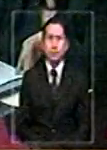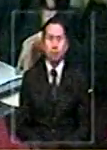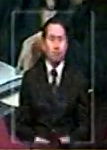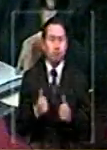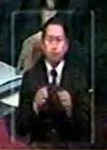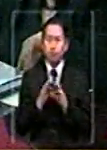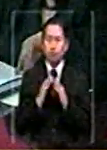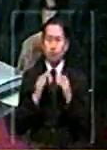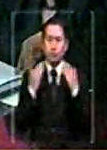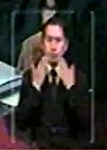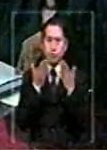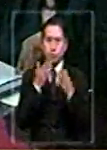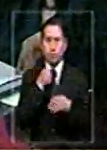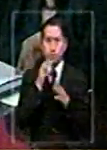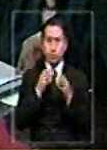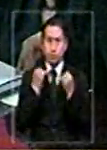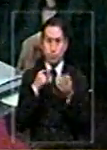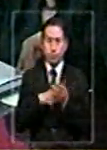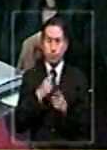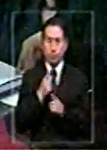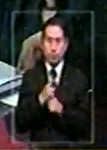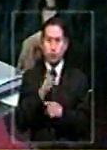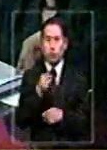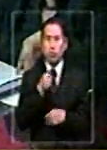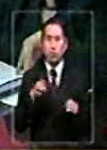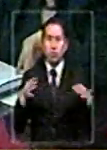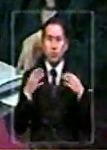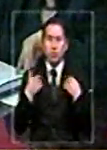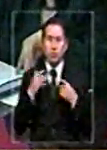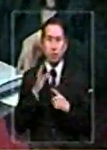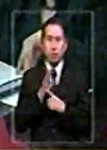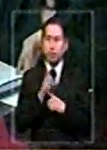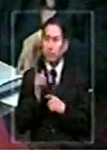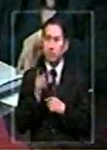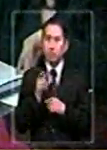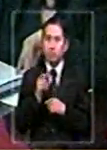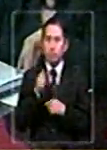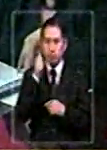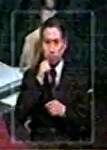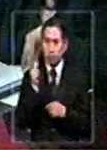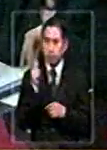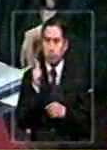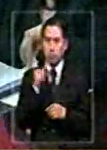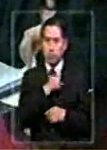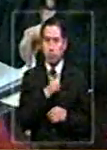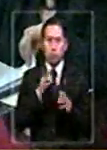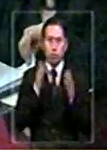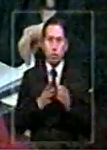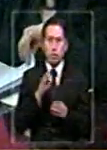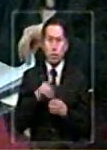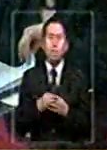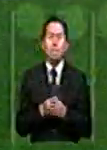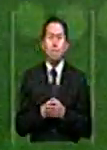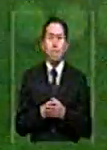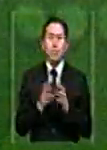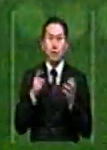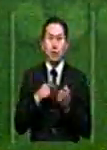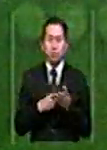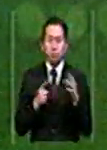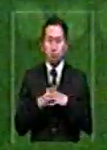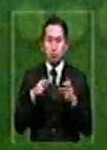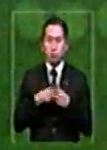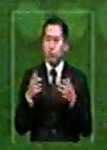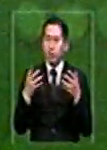Perfecto, muchísimas gracias, Oscar, por esa información, esa conferencia de prensa que brindaba la diputada Betty Yañique sobre el caso